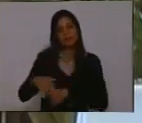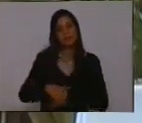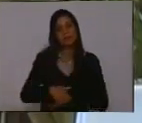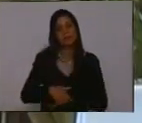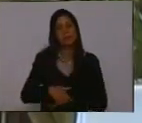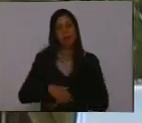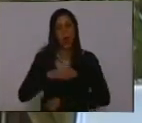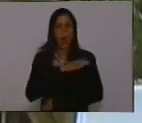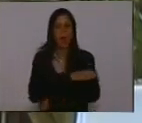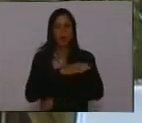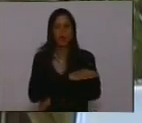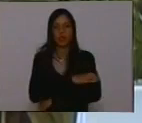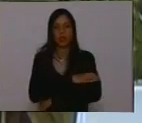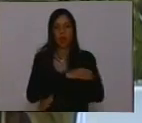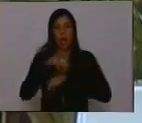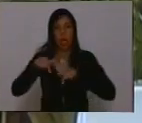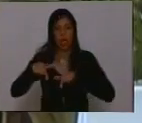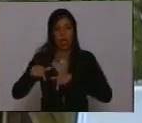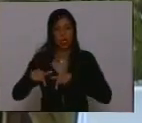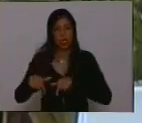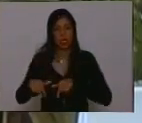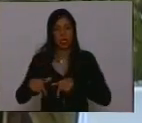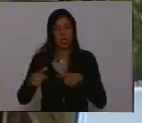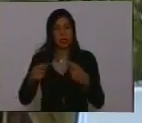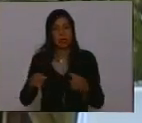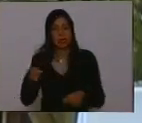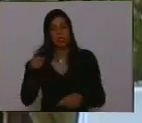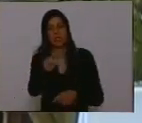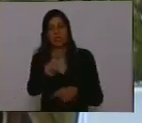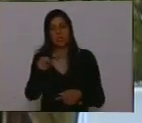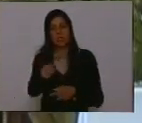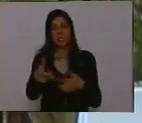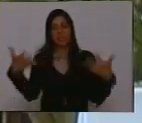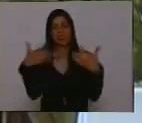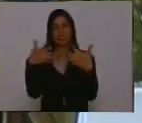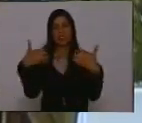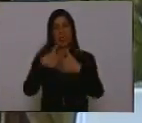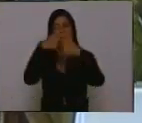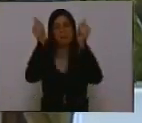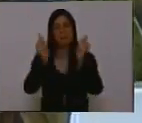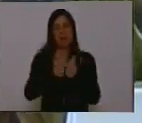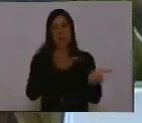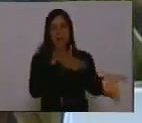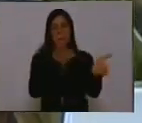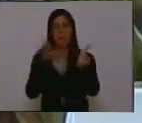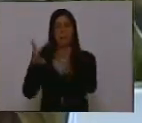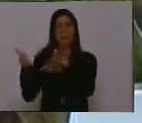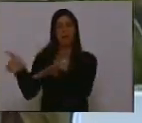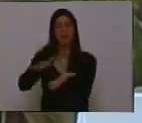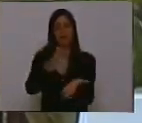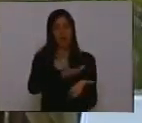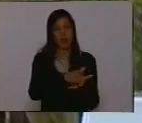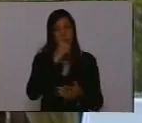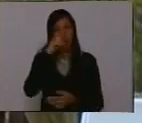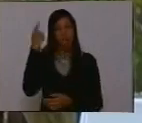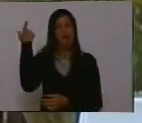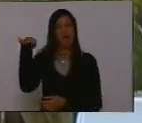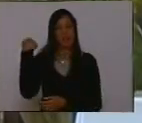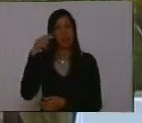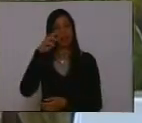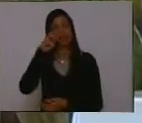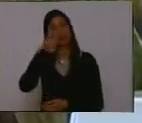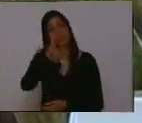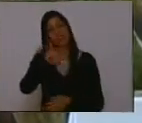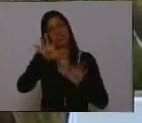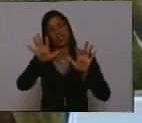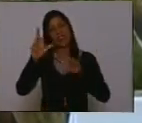derecha intentó enlutar las calles con violencia hace 210 días, como explicaba Mervin.